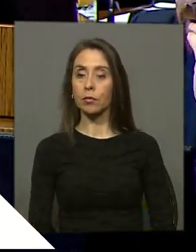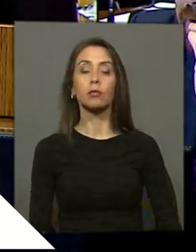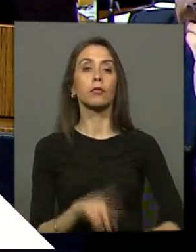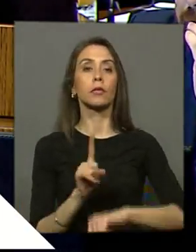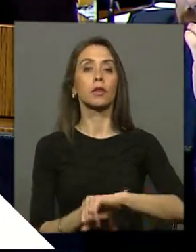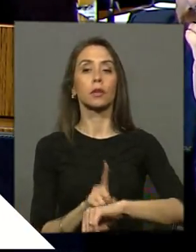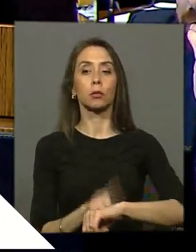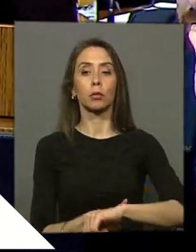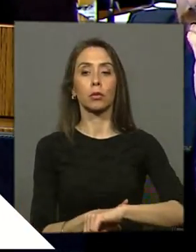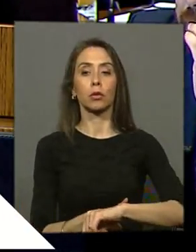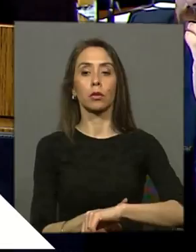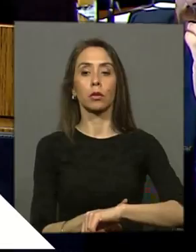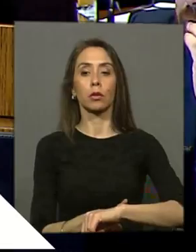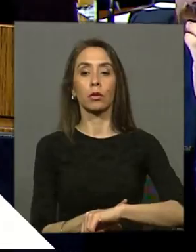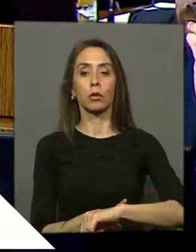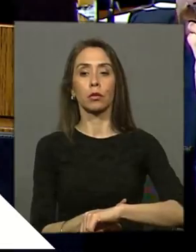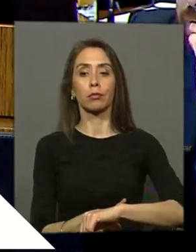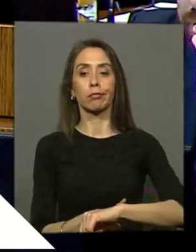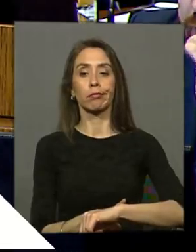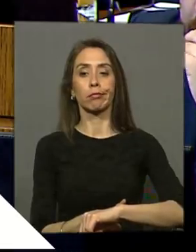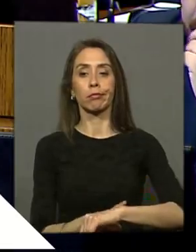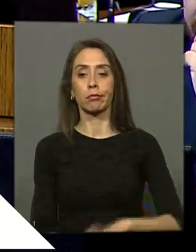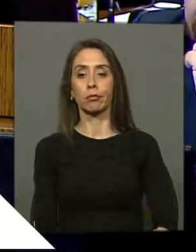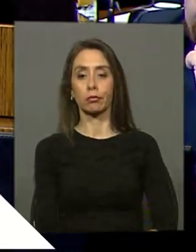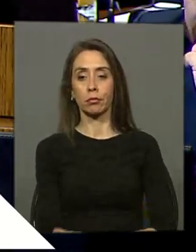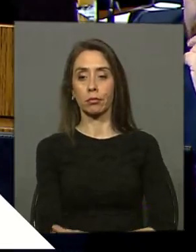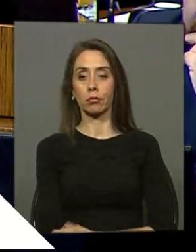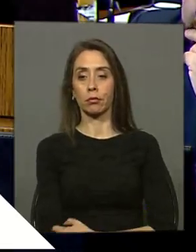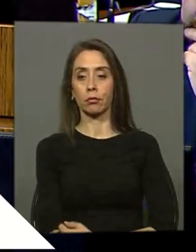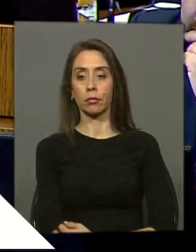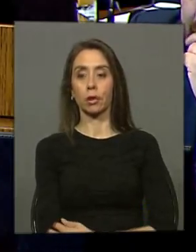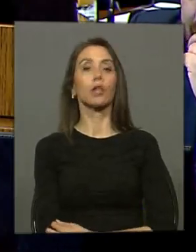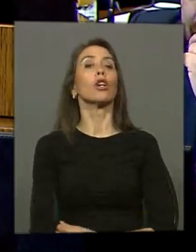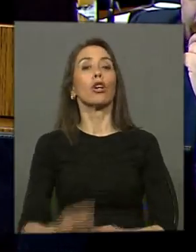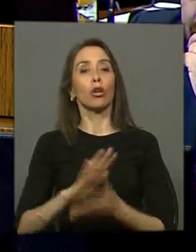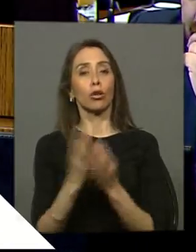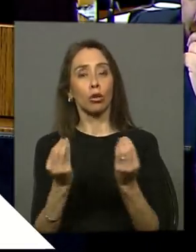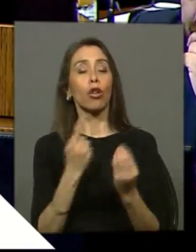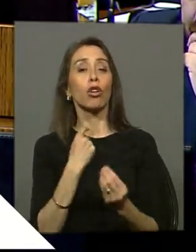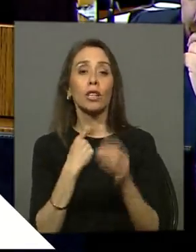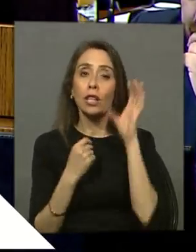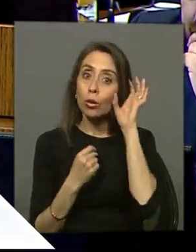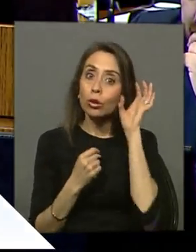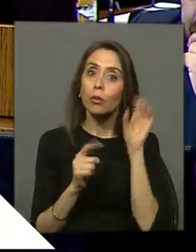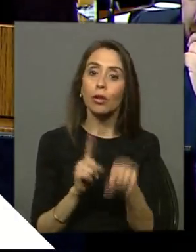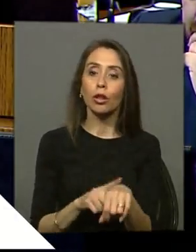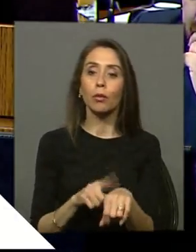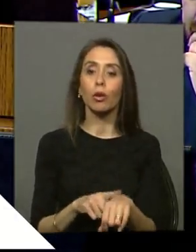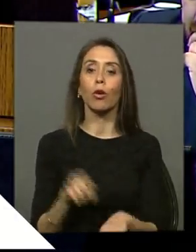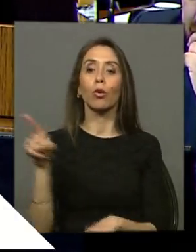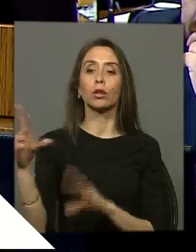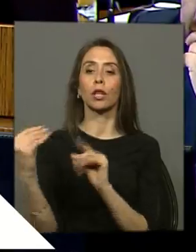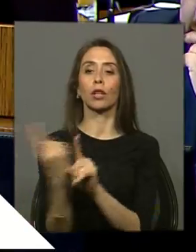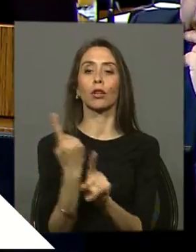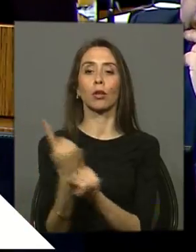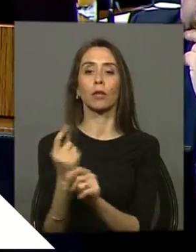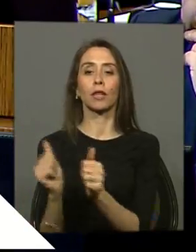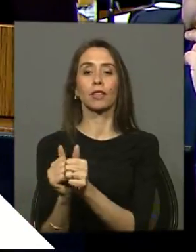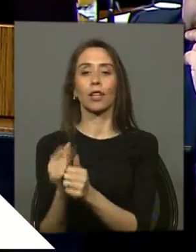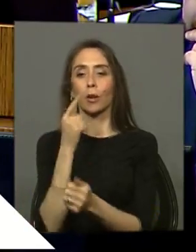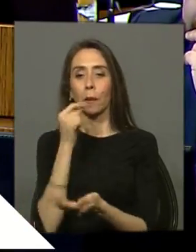diputado pero fluye estábamos todos interesados escuchando particularmente usted conversando con el secretario